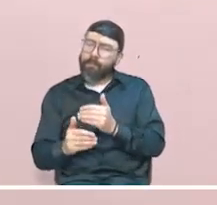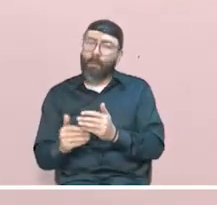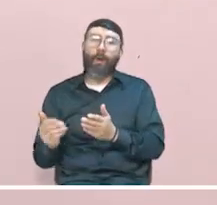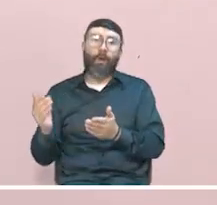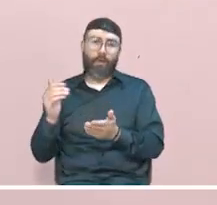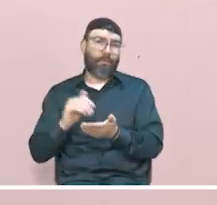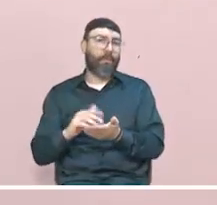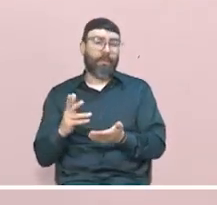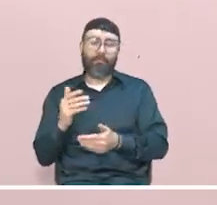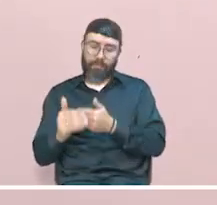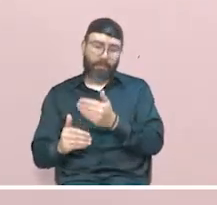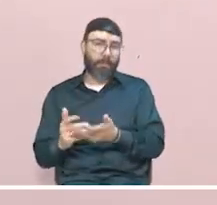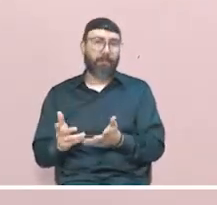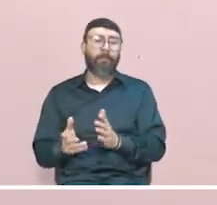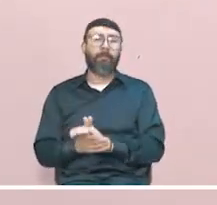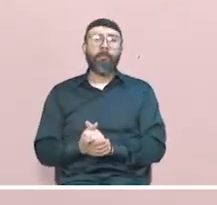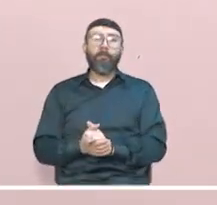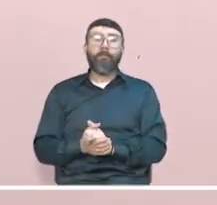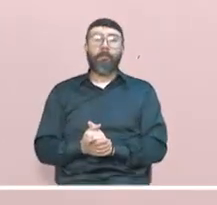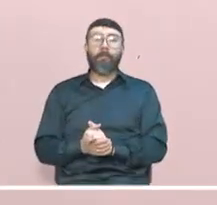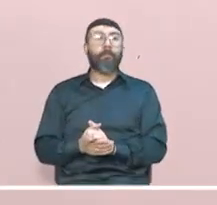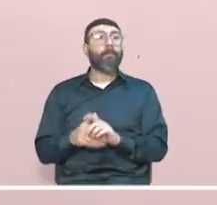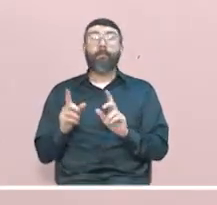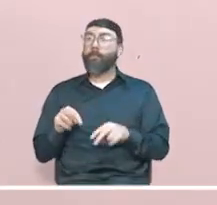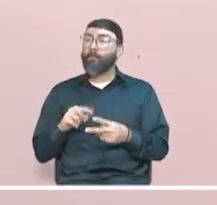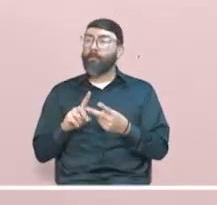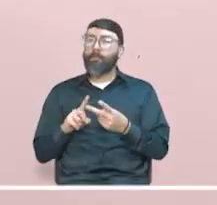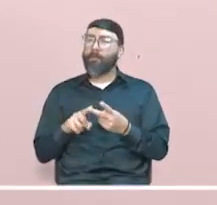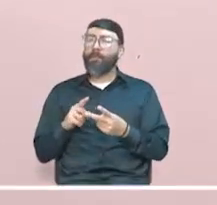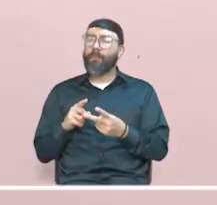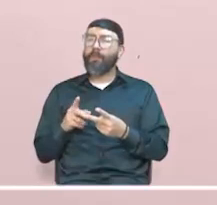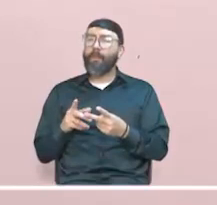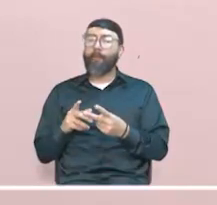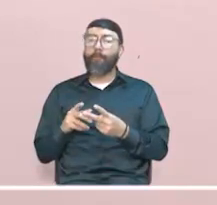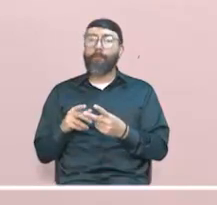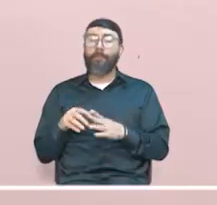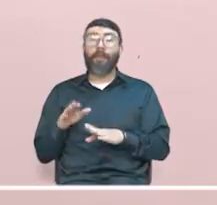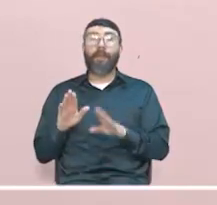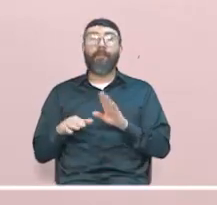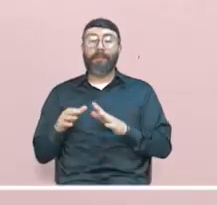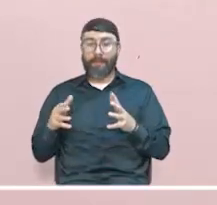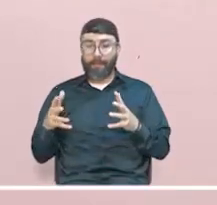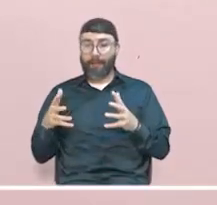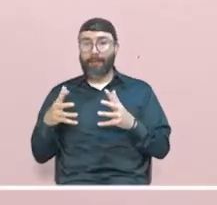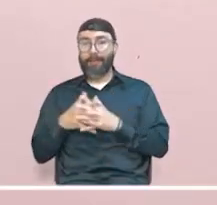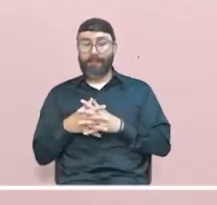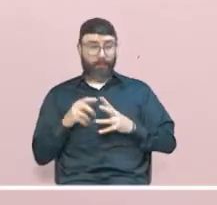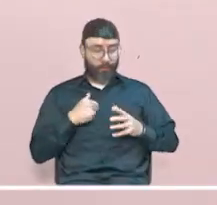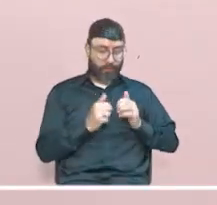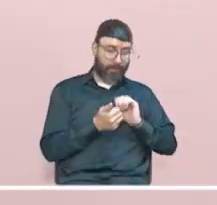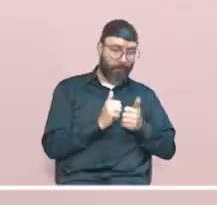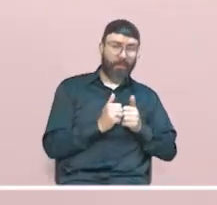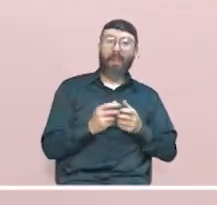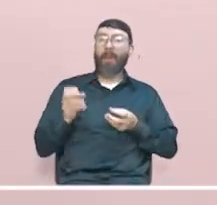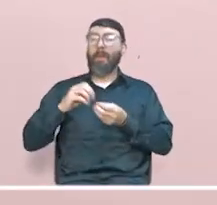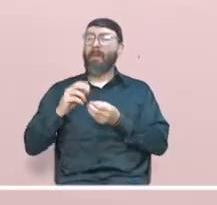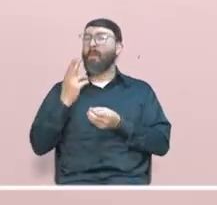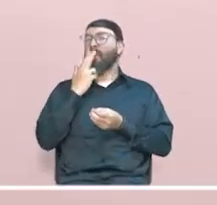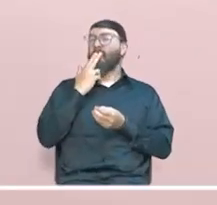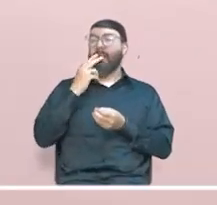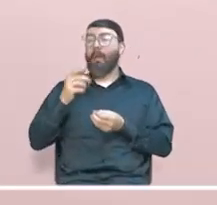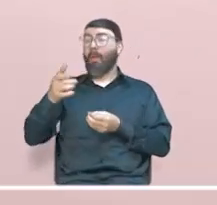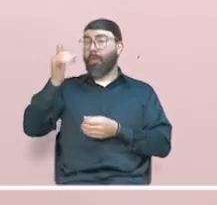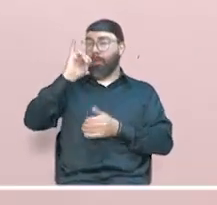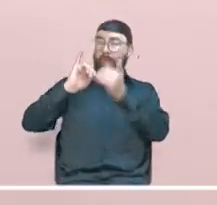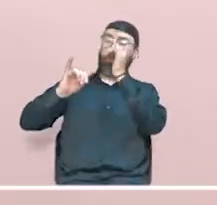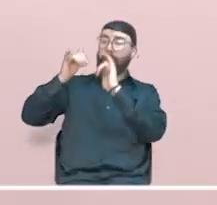cuenta todas estas condiciones. Y lo otro es que a veces se combina la actividad física con el licor y con algunas